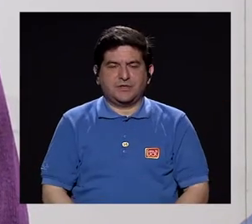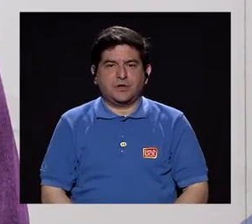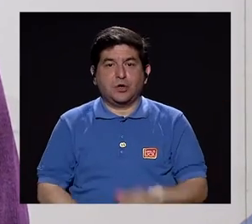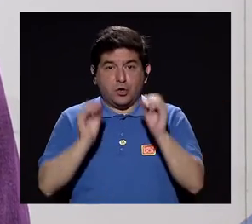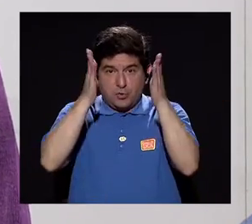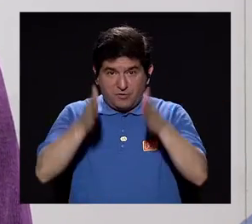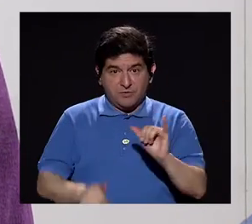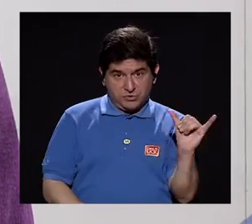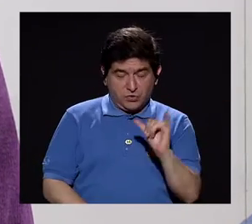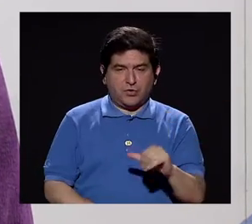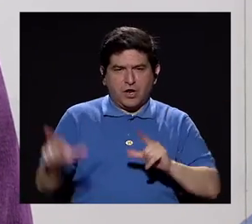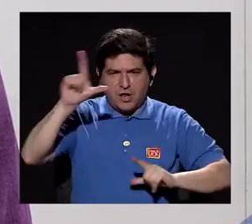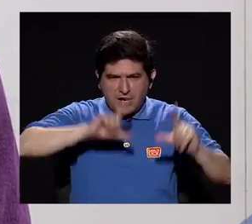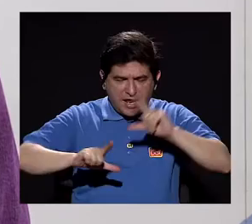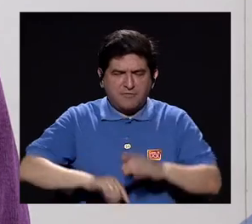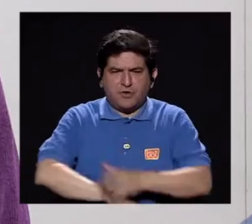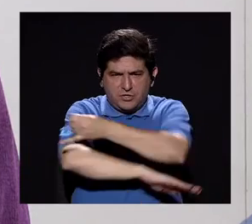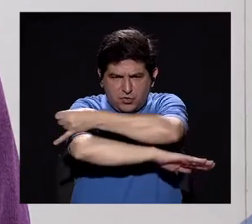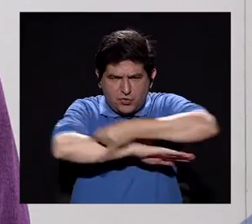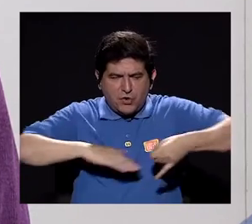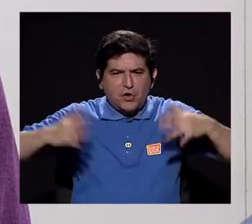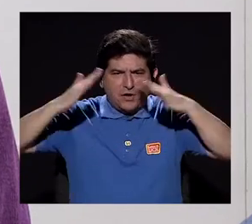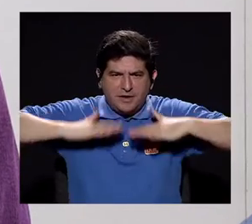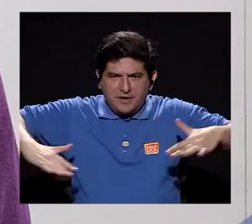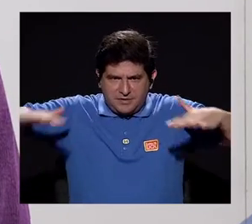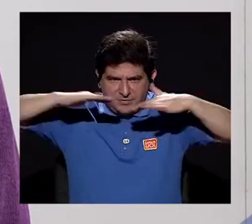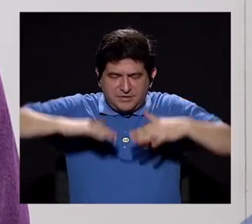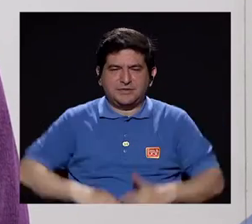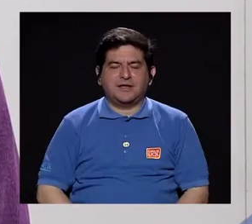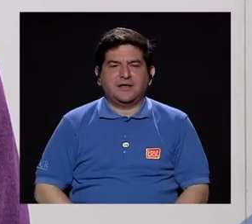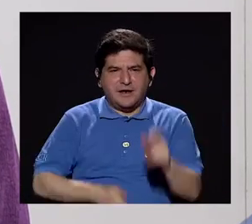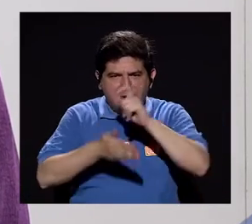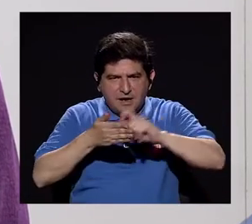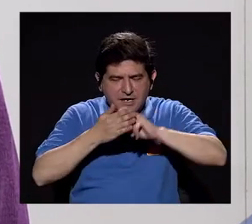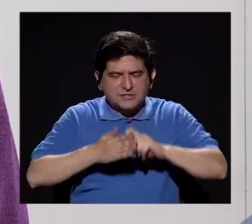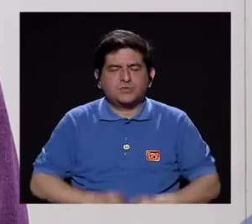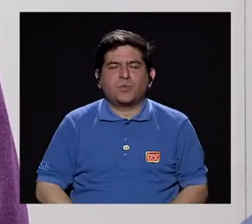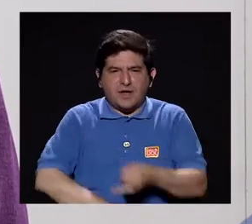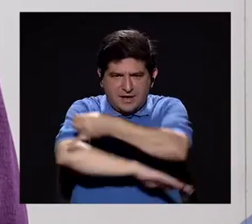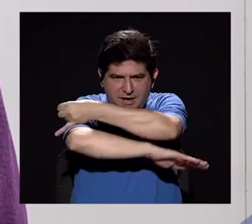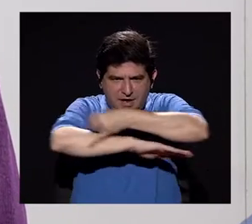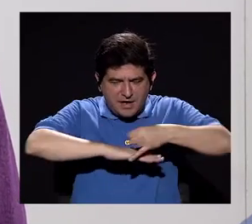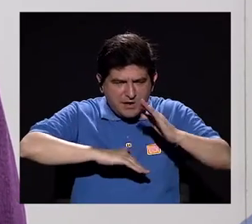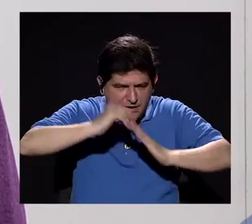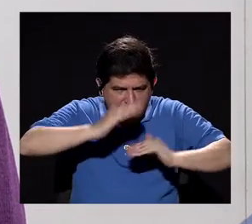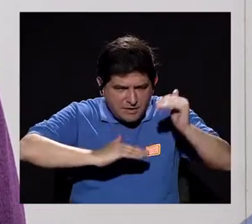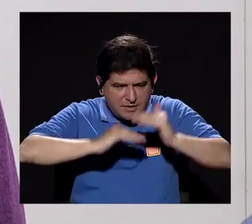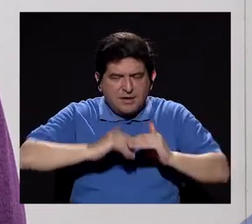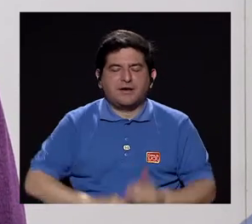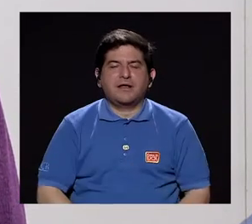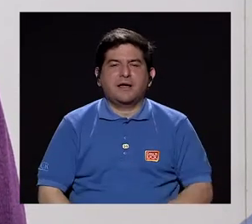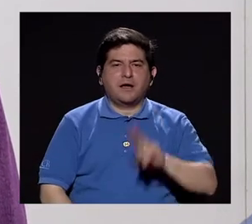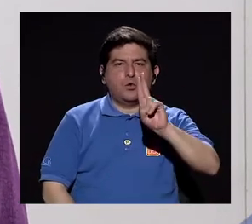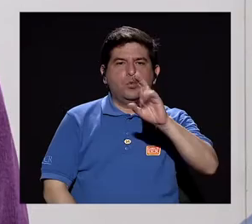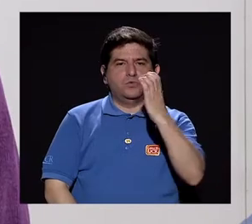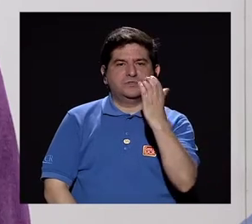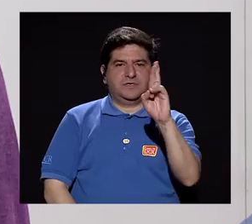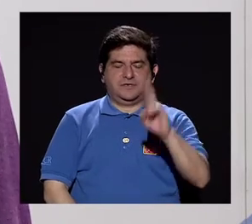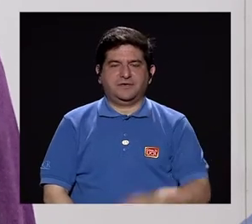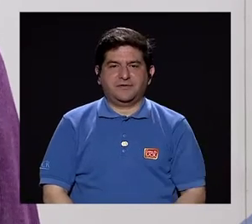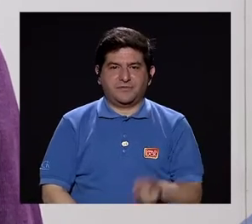y docentes del laboratorio de ingeniería ambiental de la escuela ingeniería civil de la universidad de costa rica